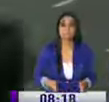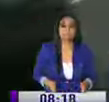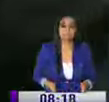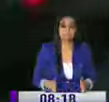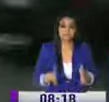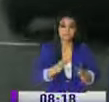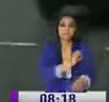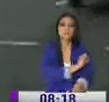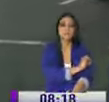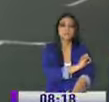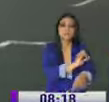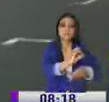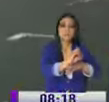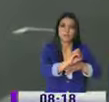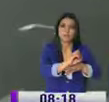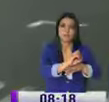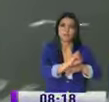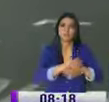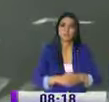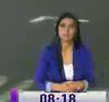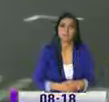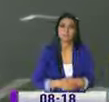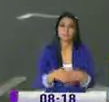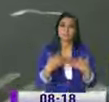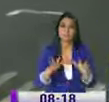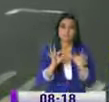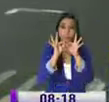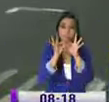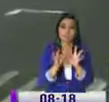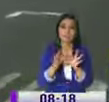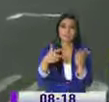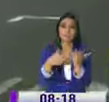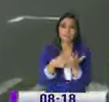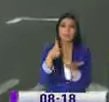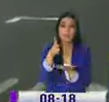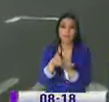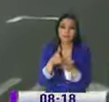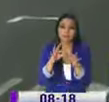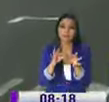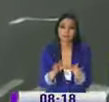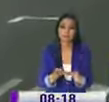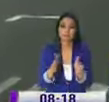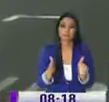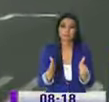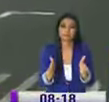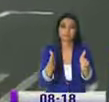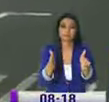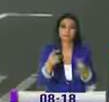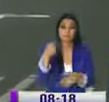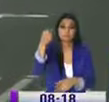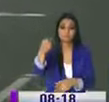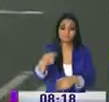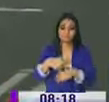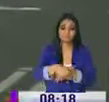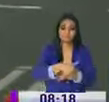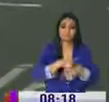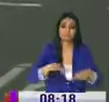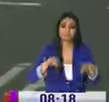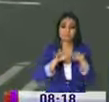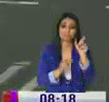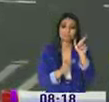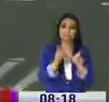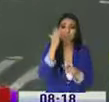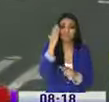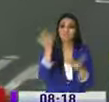occidental la avenida mariscal sucre ya se está realizando la colocación del esta señal ética tan importante para que la ciudadanía sepa